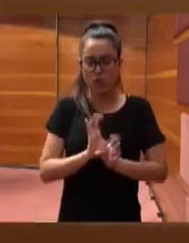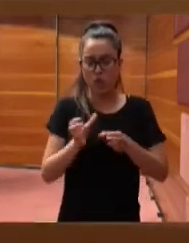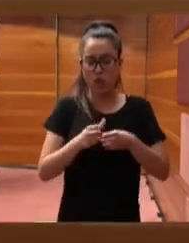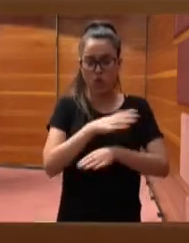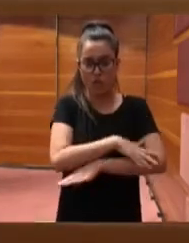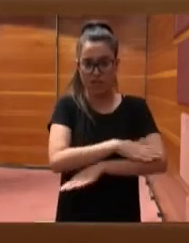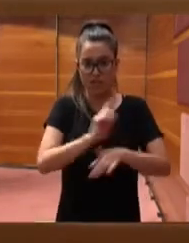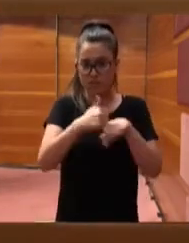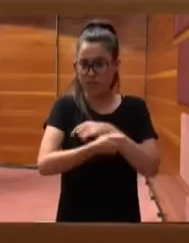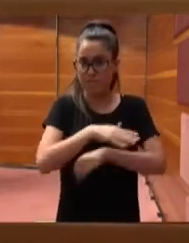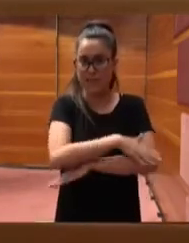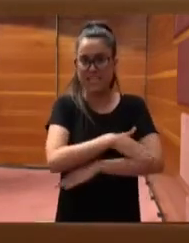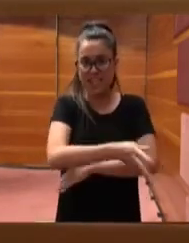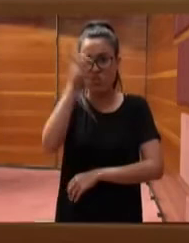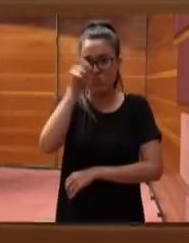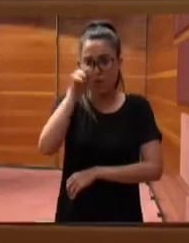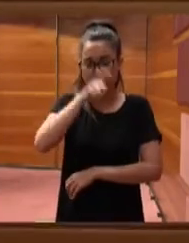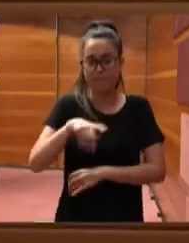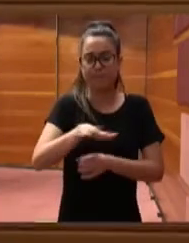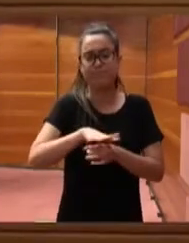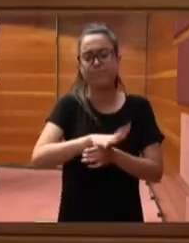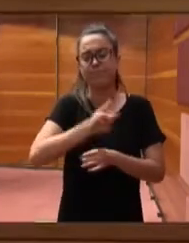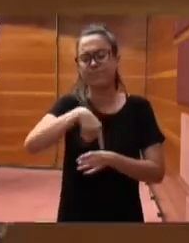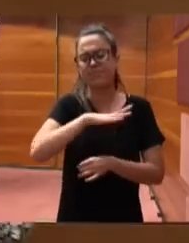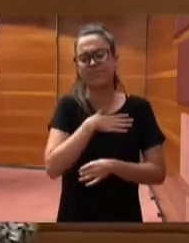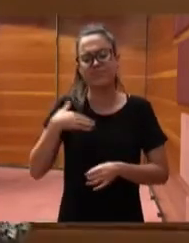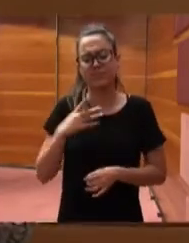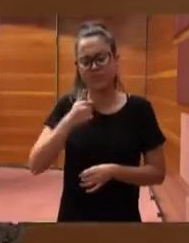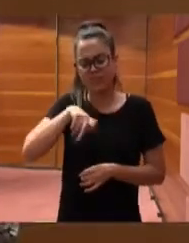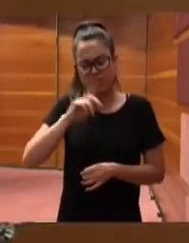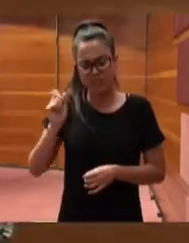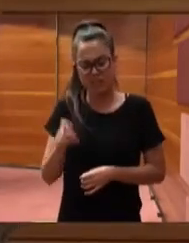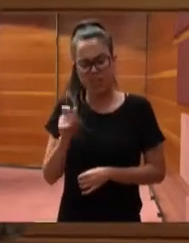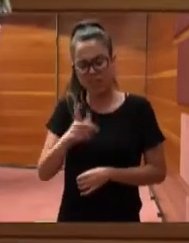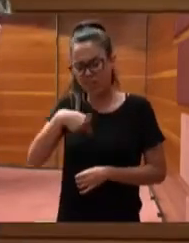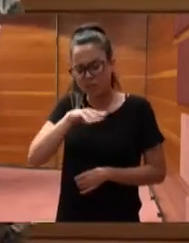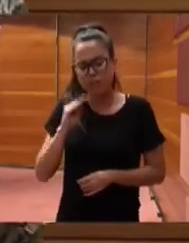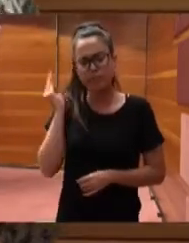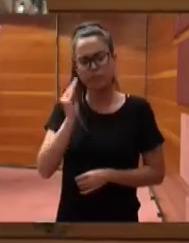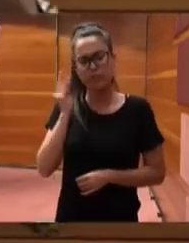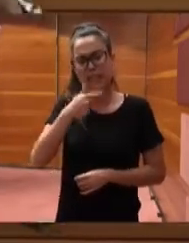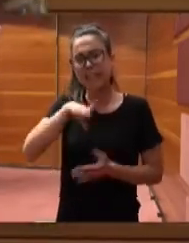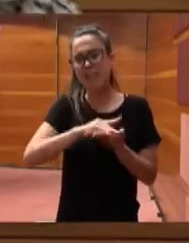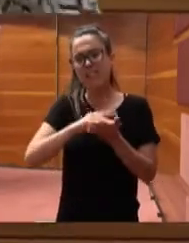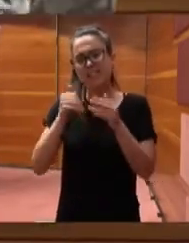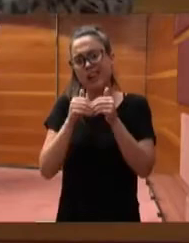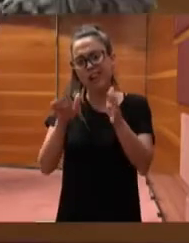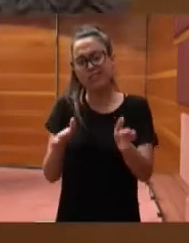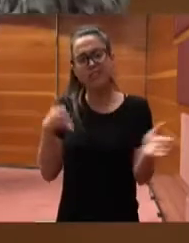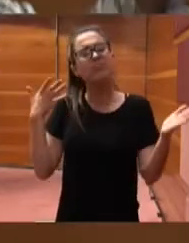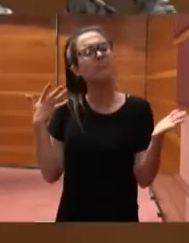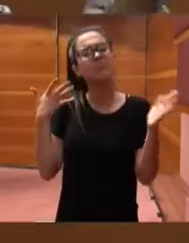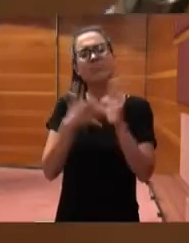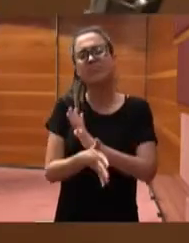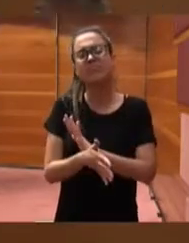Ministerio de Educación. Para romper una lanza a favor de las visualizaciones, siempre estamos pensando que abrir datos vale para que la gente